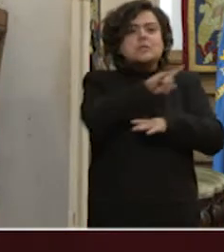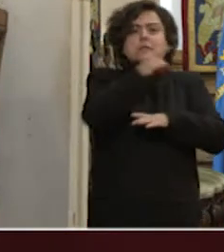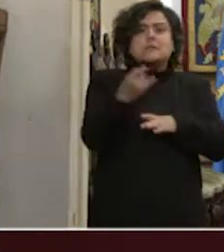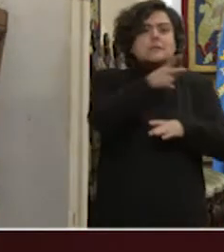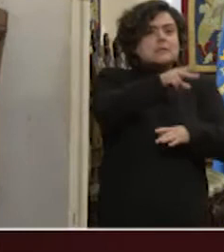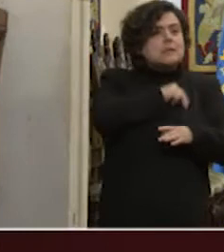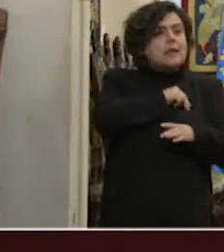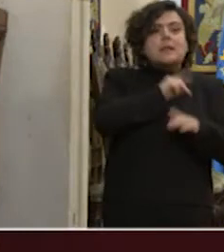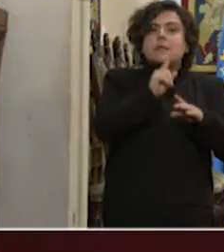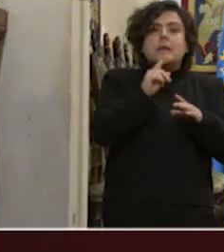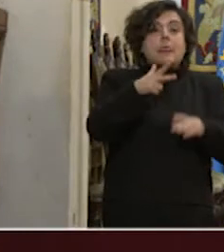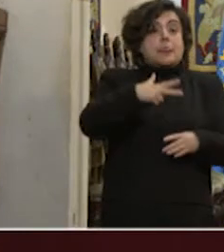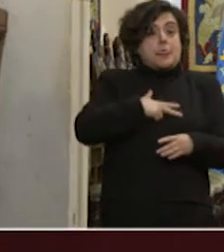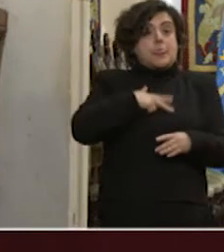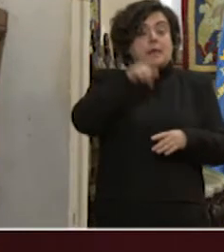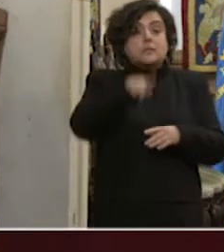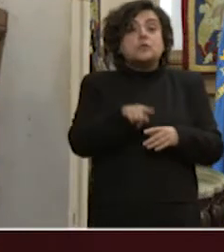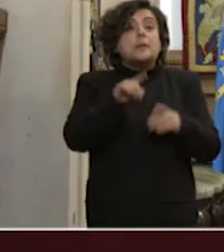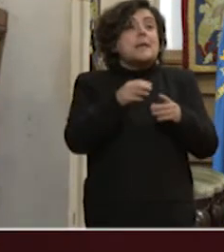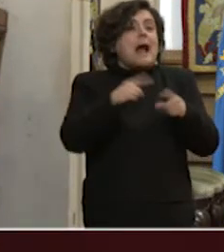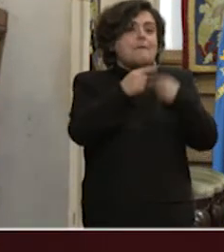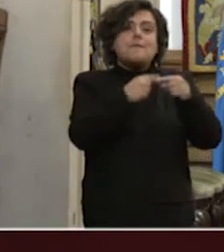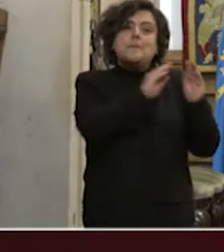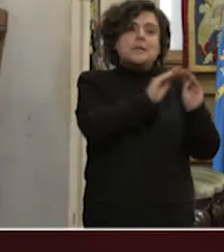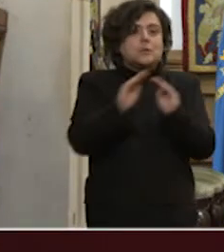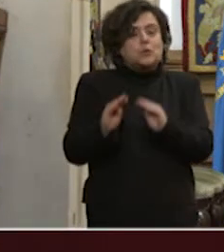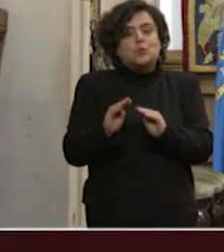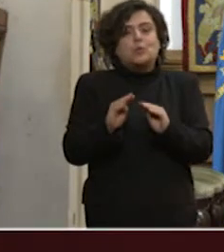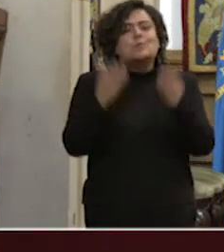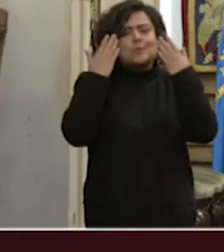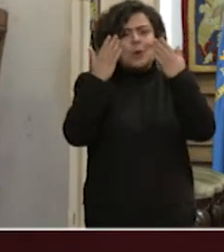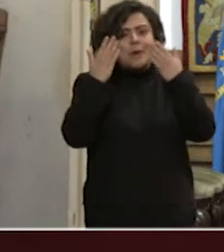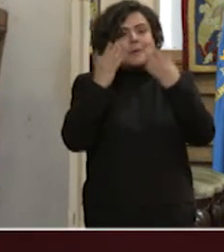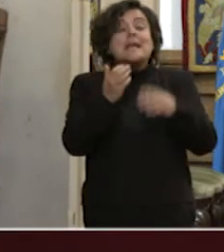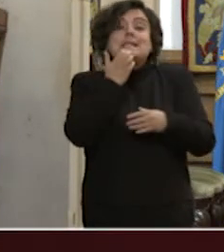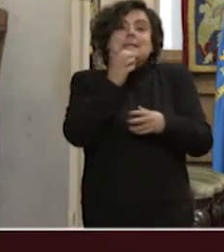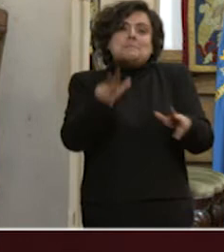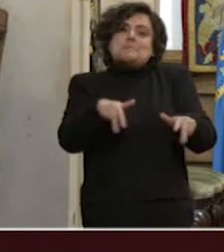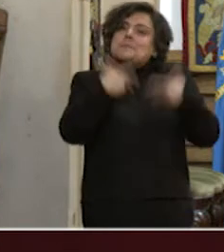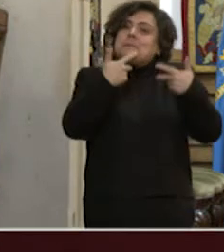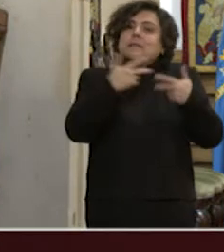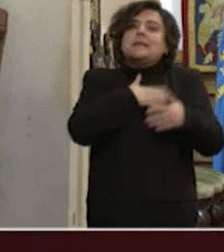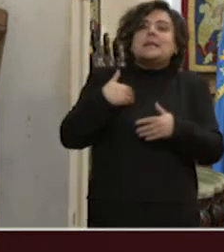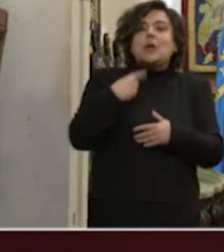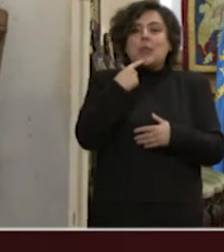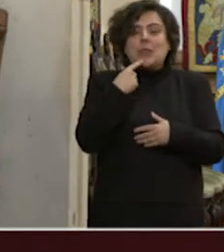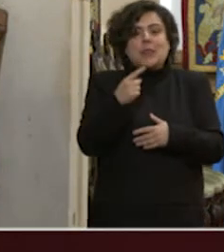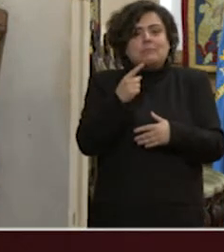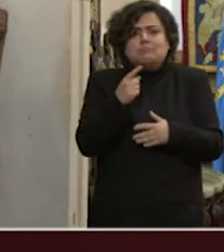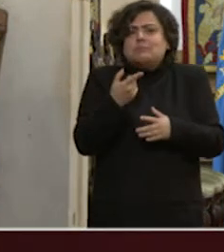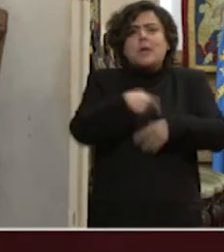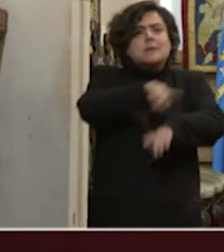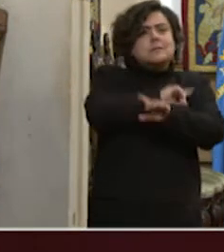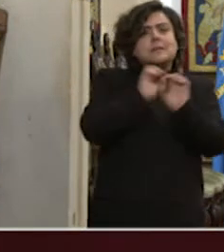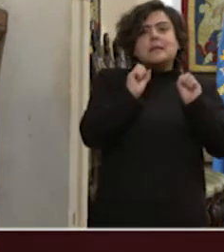y los premios especiales de derecho, así como a vuestras familias. Si se me permite, creo que se puede decir sin exageración que